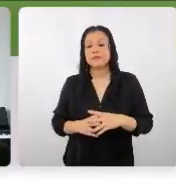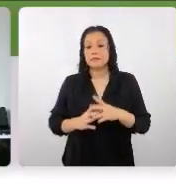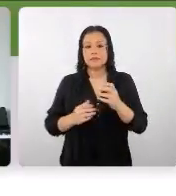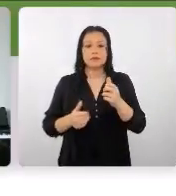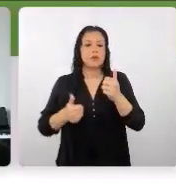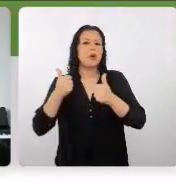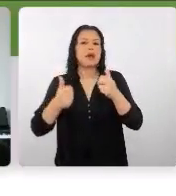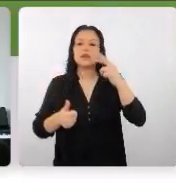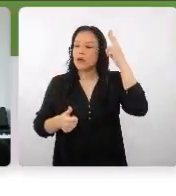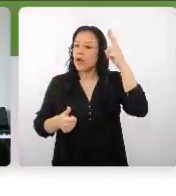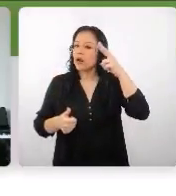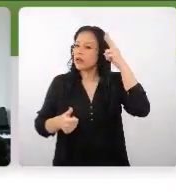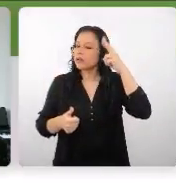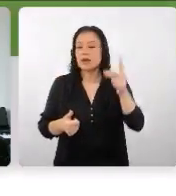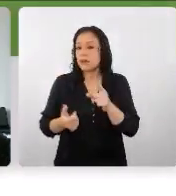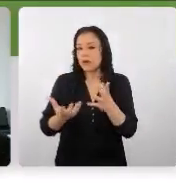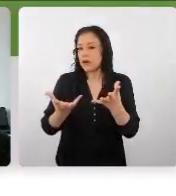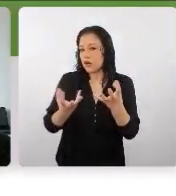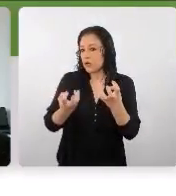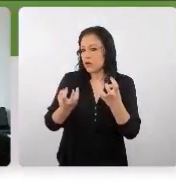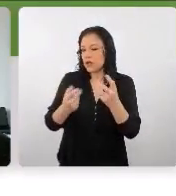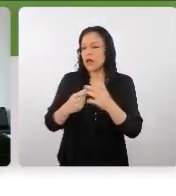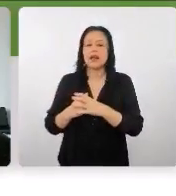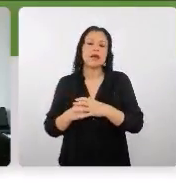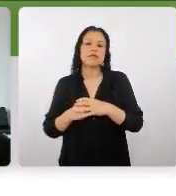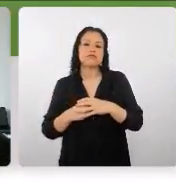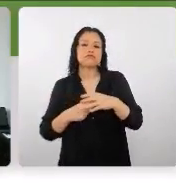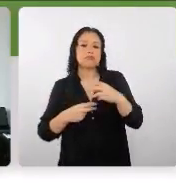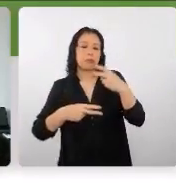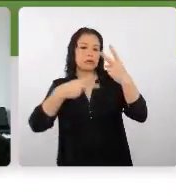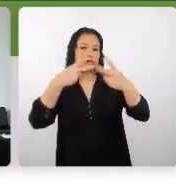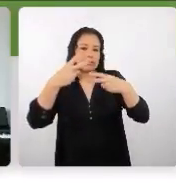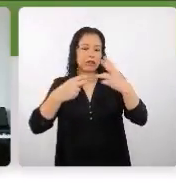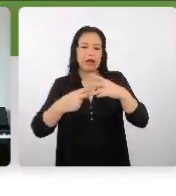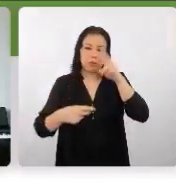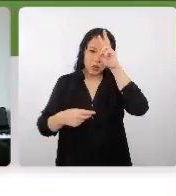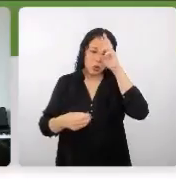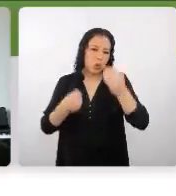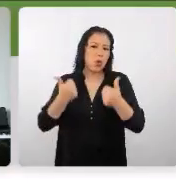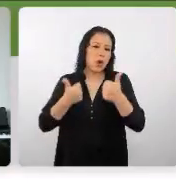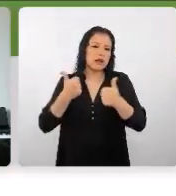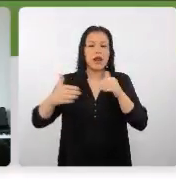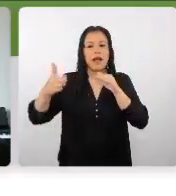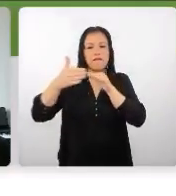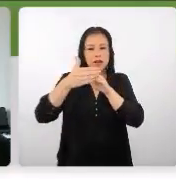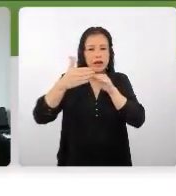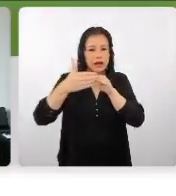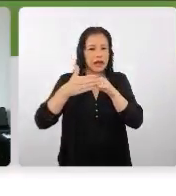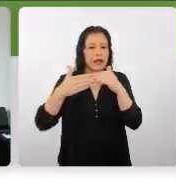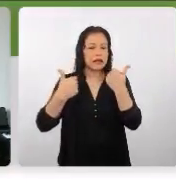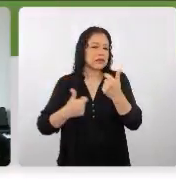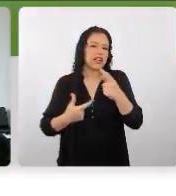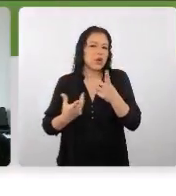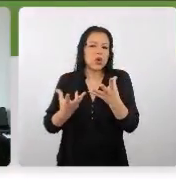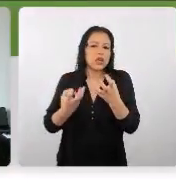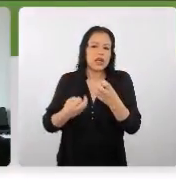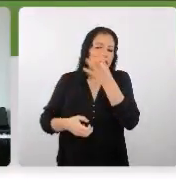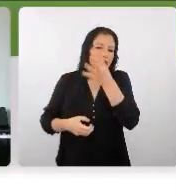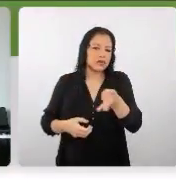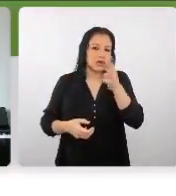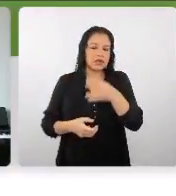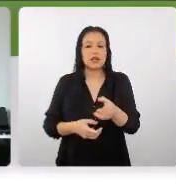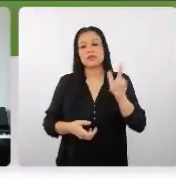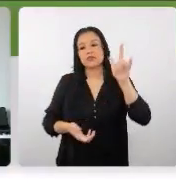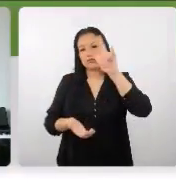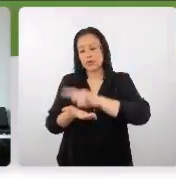Principales motivos por los que no querrían visitar Perú o podrían ser las barreras para que los vacacionistas ingleses no tengan intención de mirar Perú